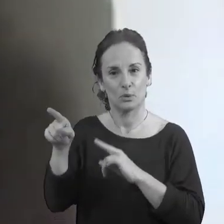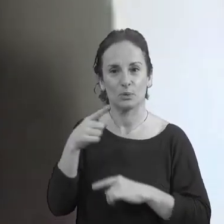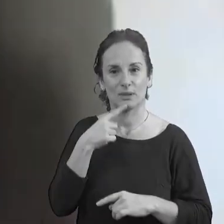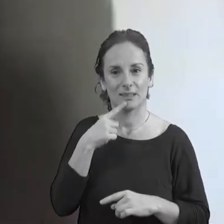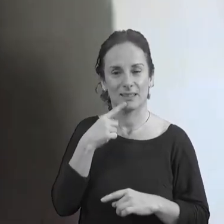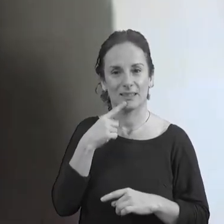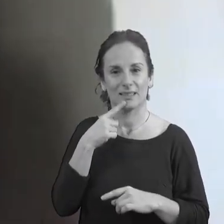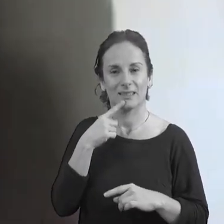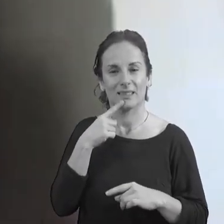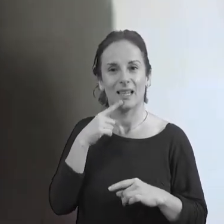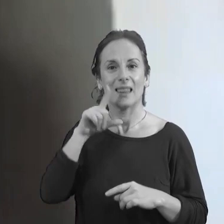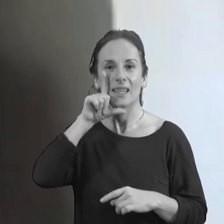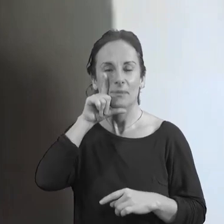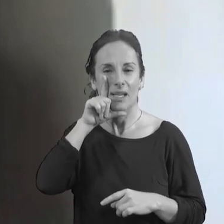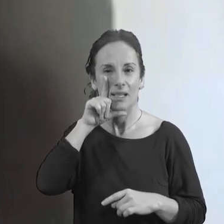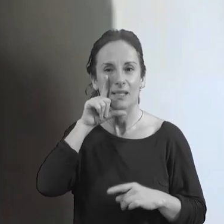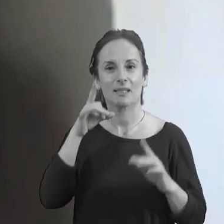al mismo tiempo